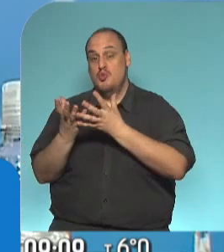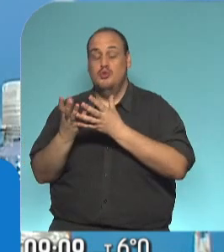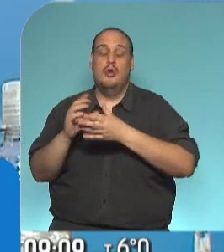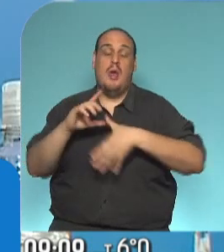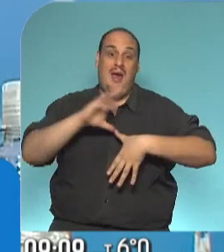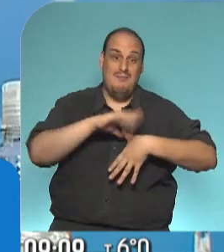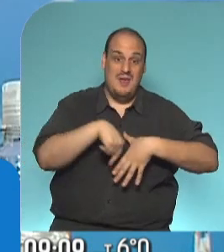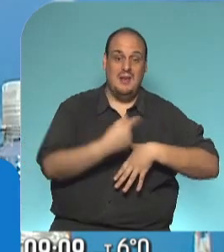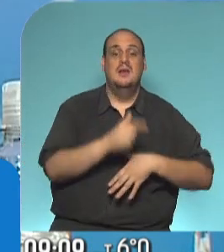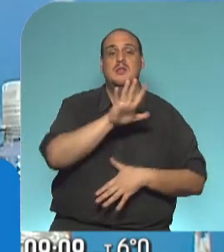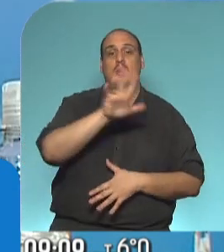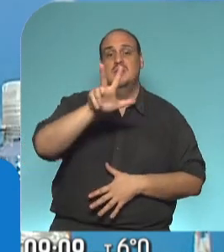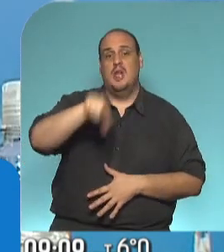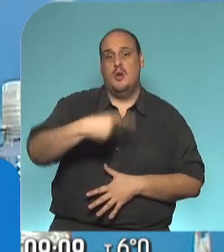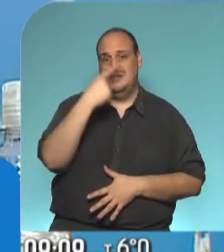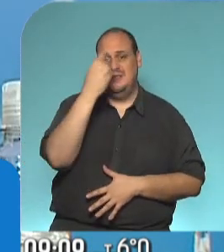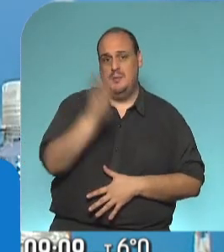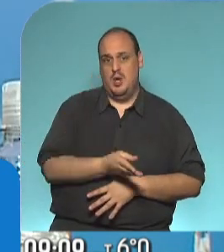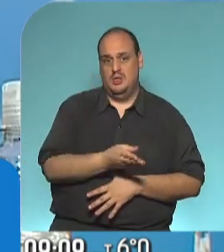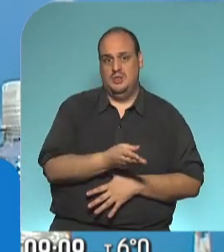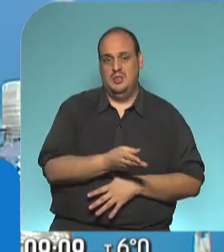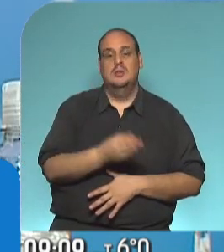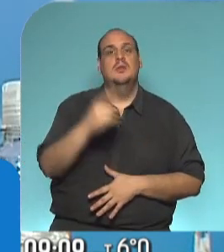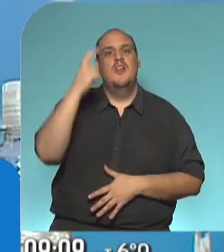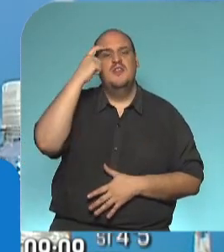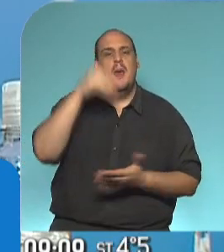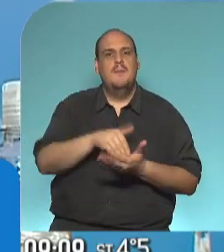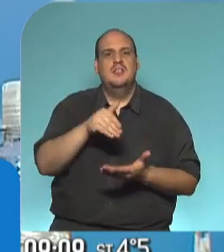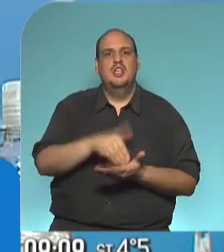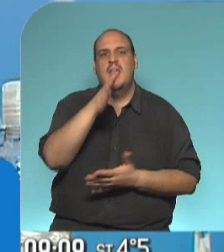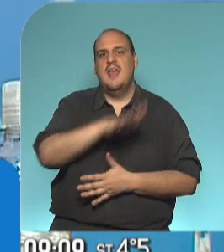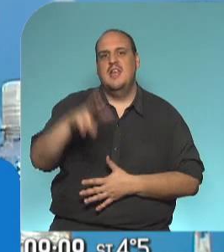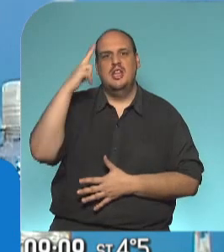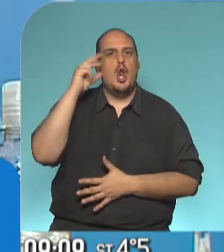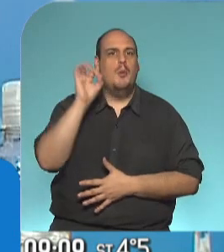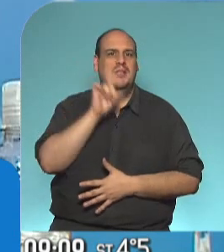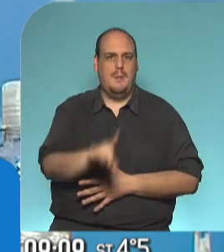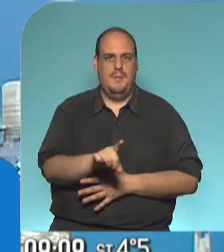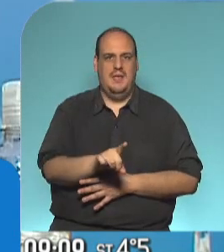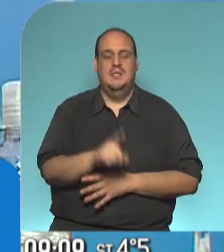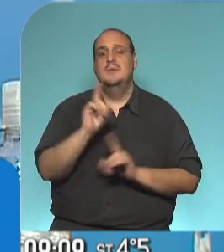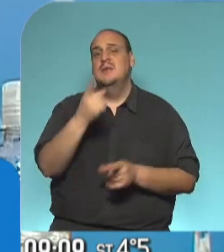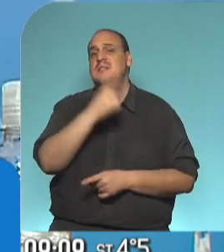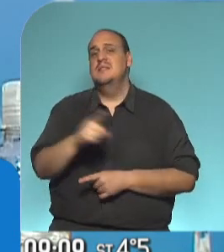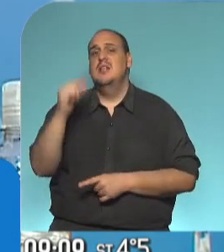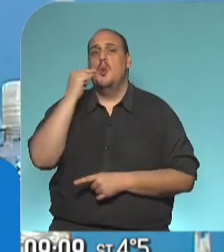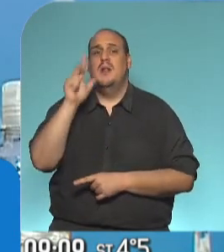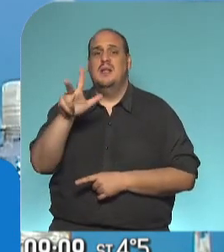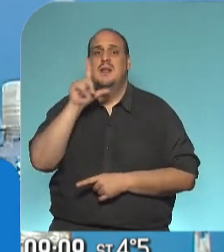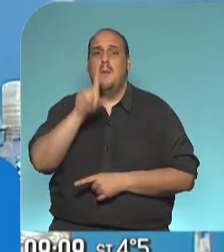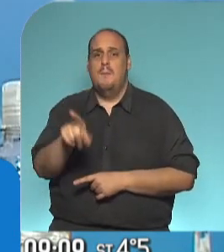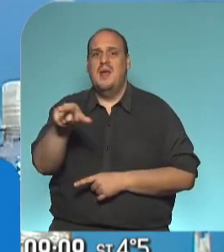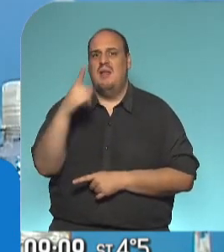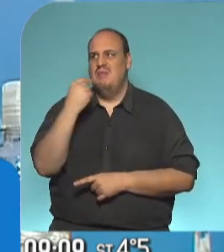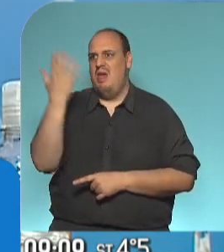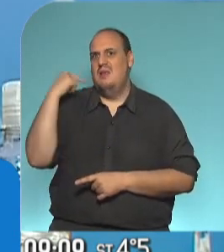representa el 53,7% con 10.590.000 casos y 143.000 diagnósticos en la